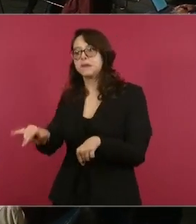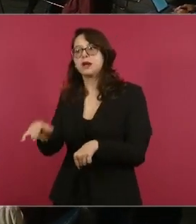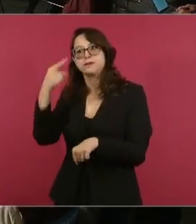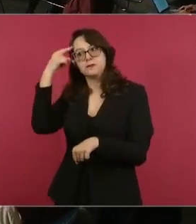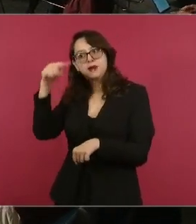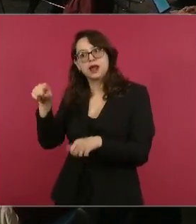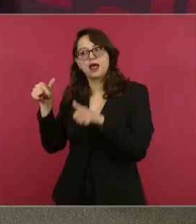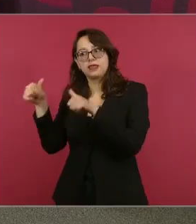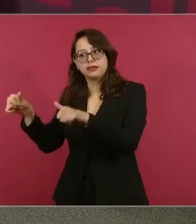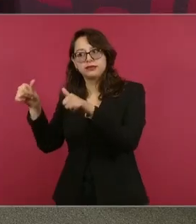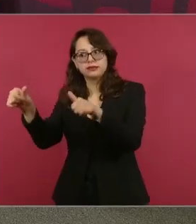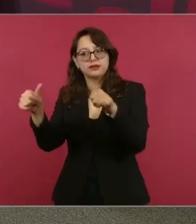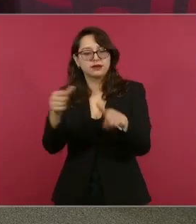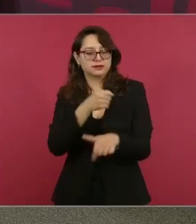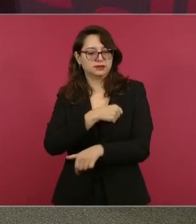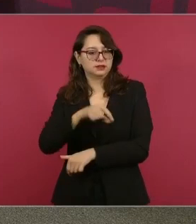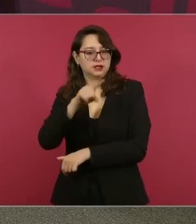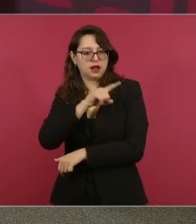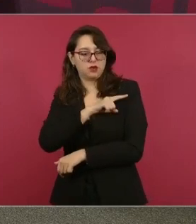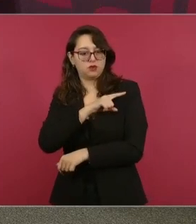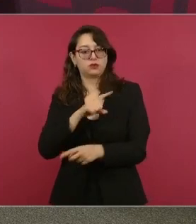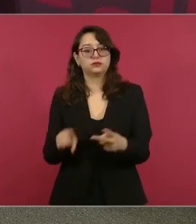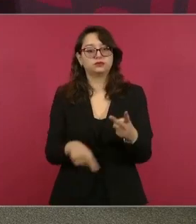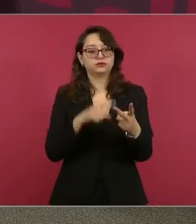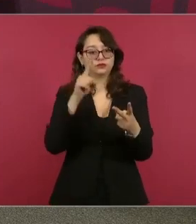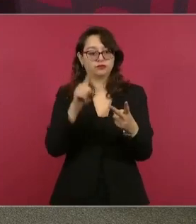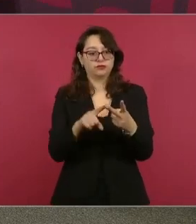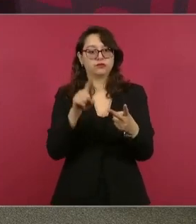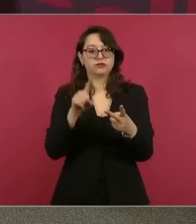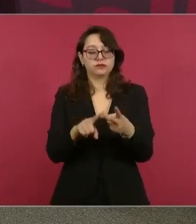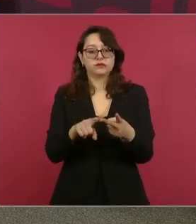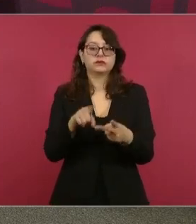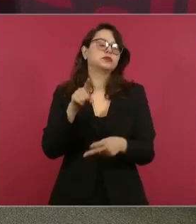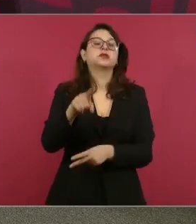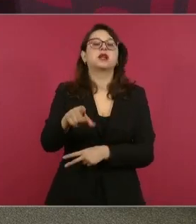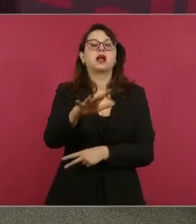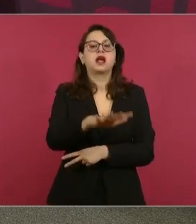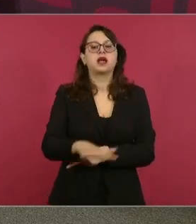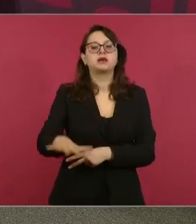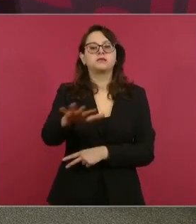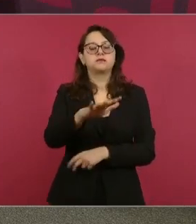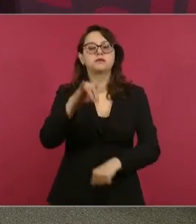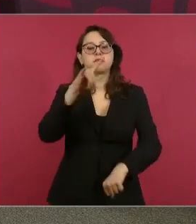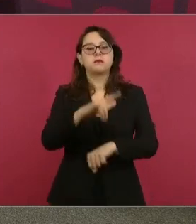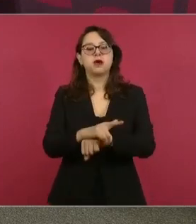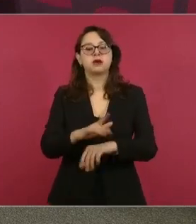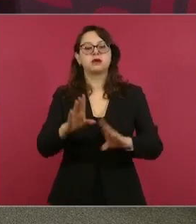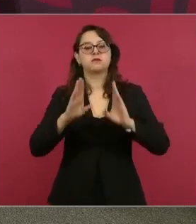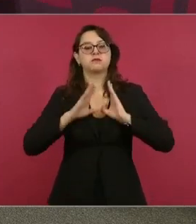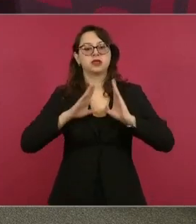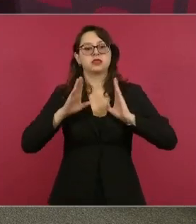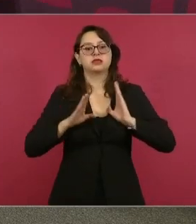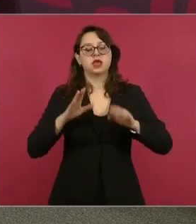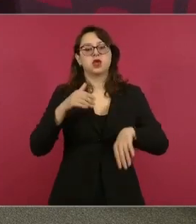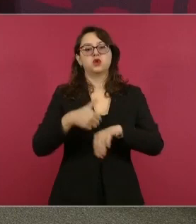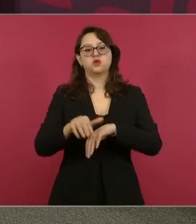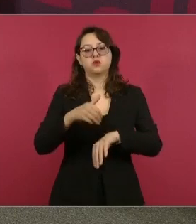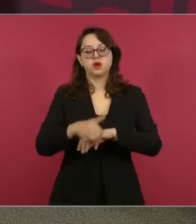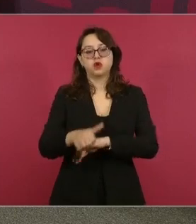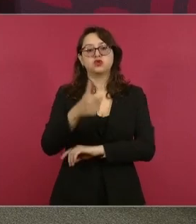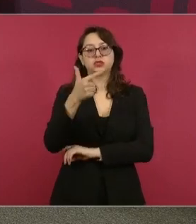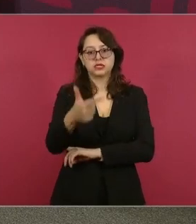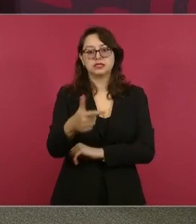Acapulco. El otro puente aéreo es la base aérea militar número 7 de Pie de la Cuesta.